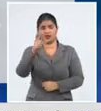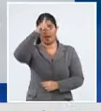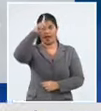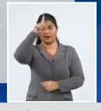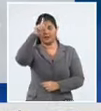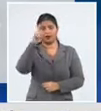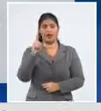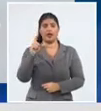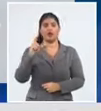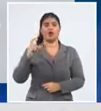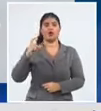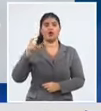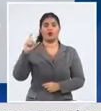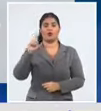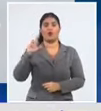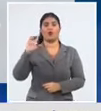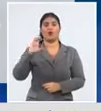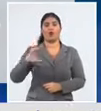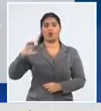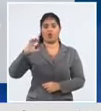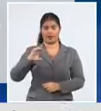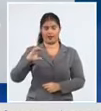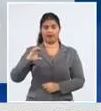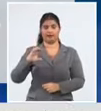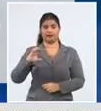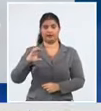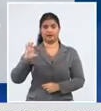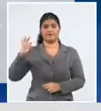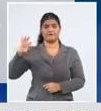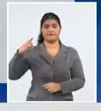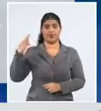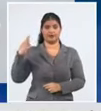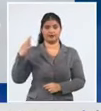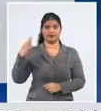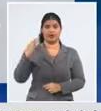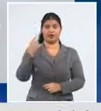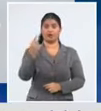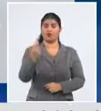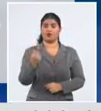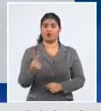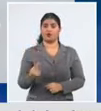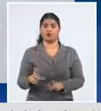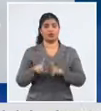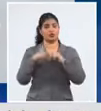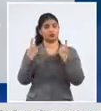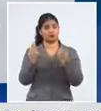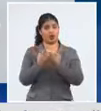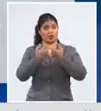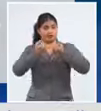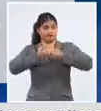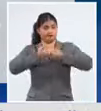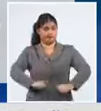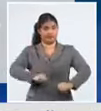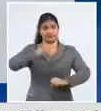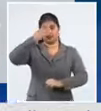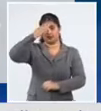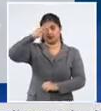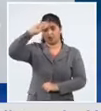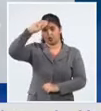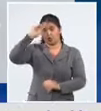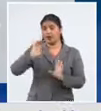Colombia, Etiopía y Francia 1 de cada uno. Todos viajeros cubanos, excepto